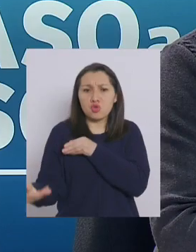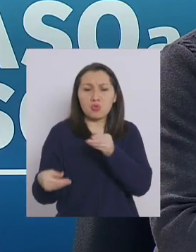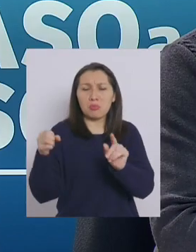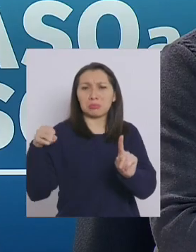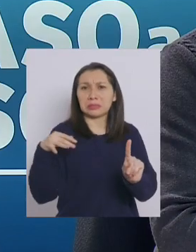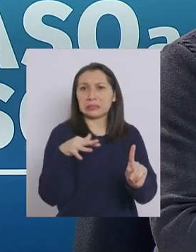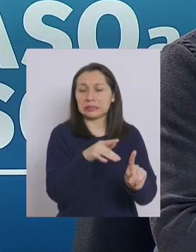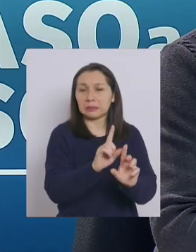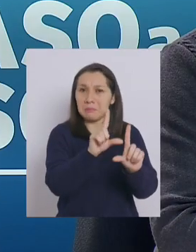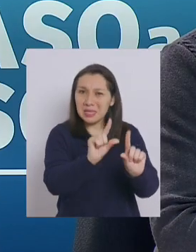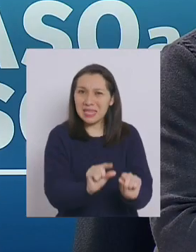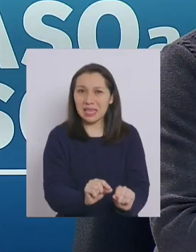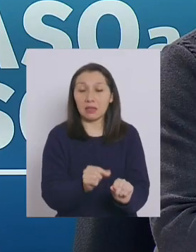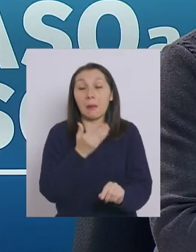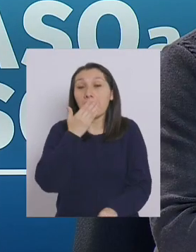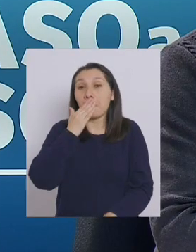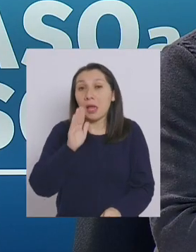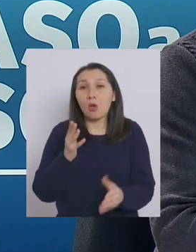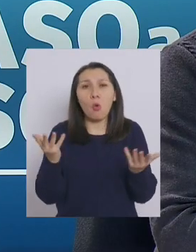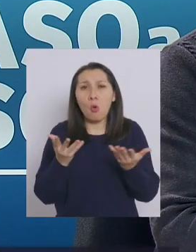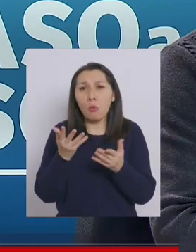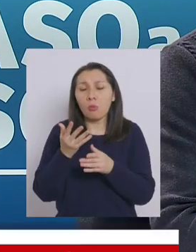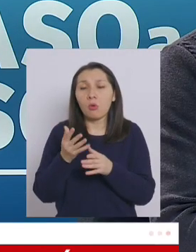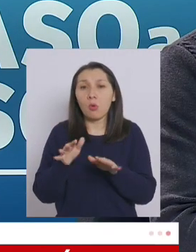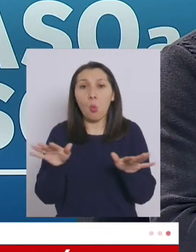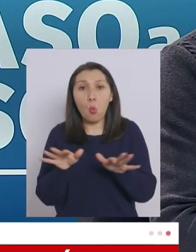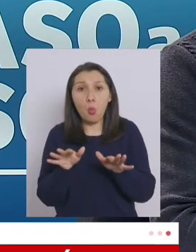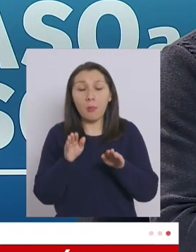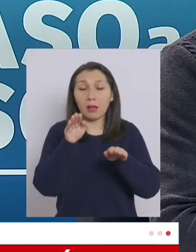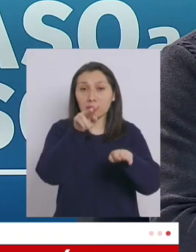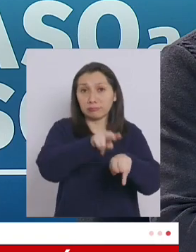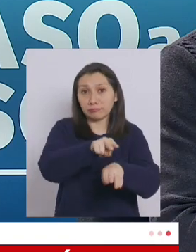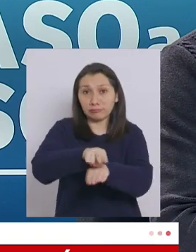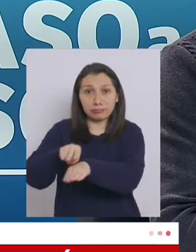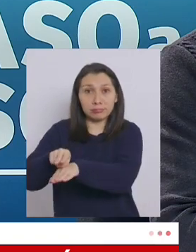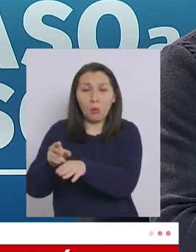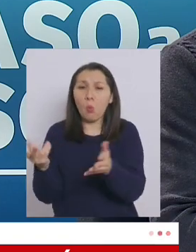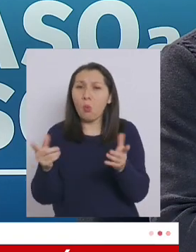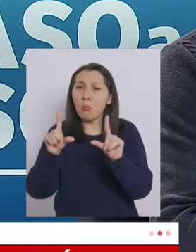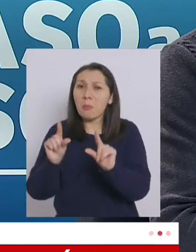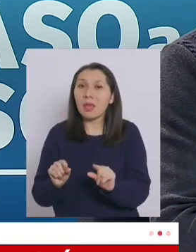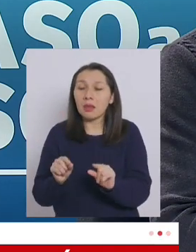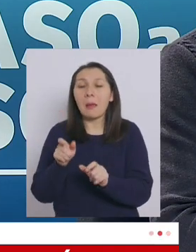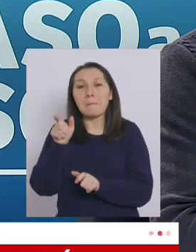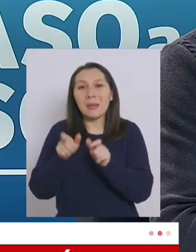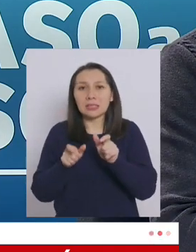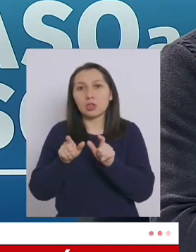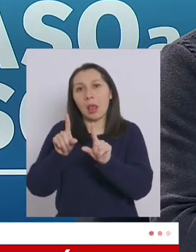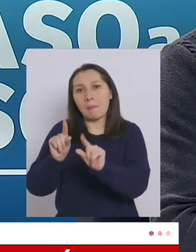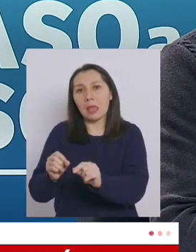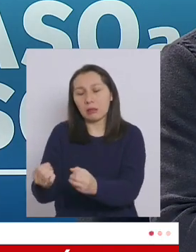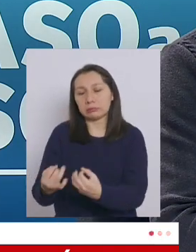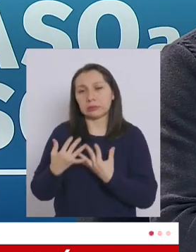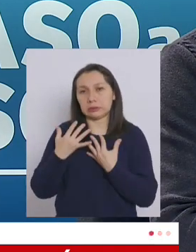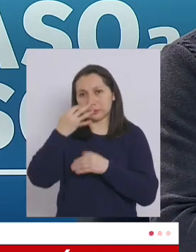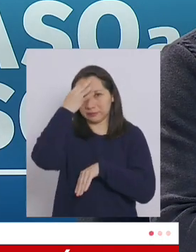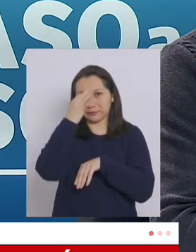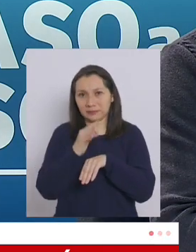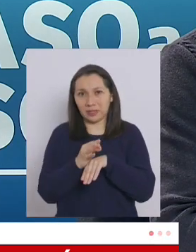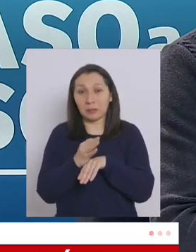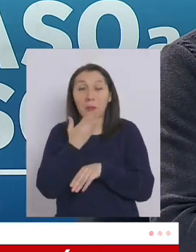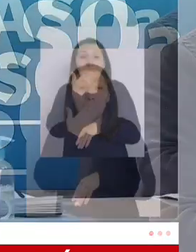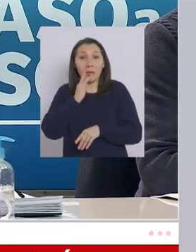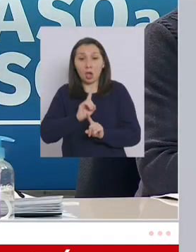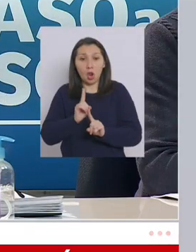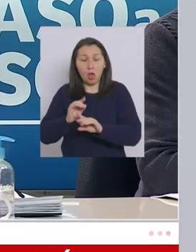La mejor manera de disminuir la ocupación de camas UCI es que menos personas se contagien. Y la mejor manera